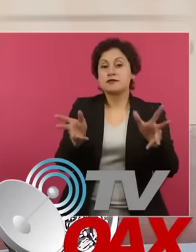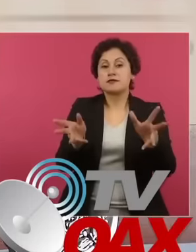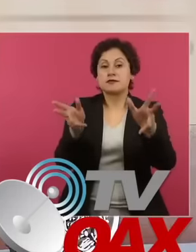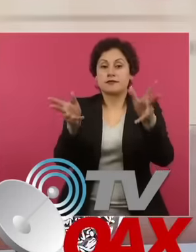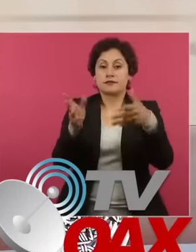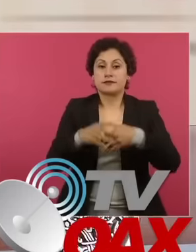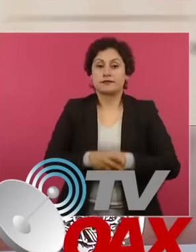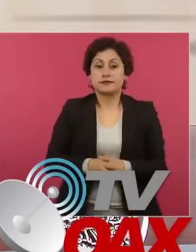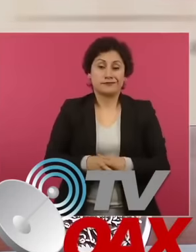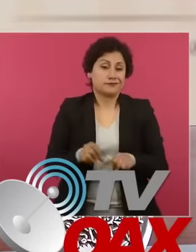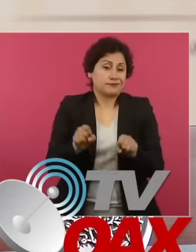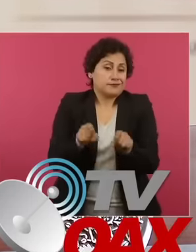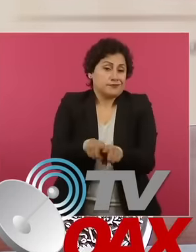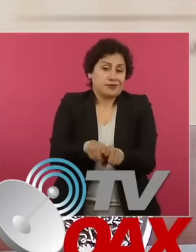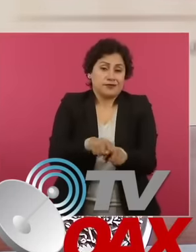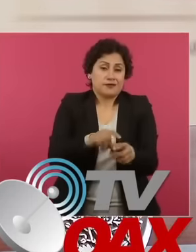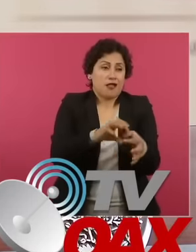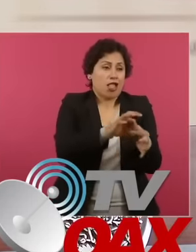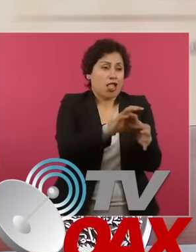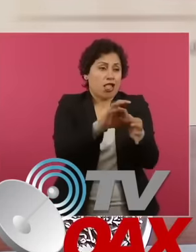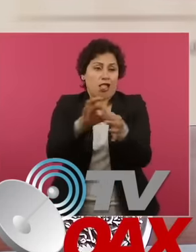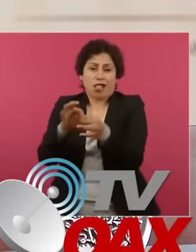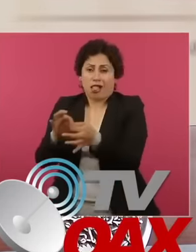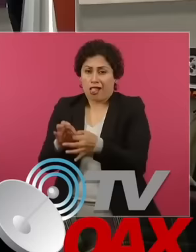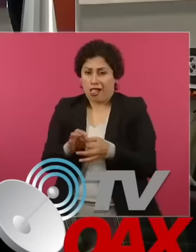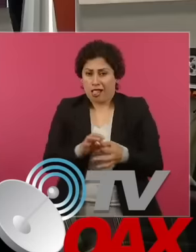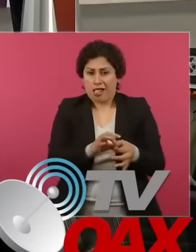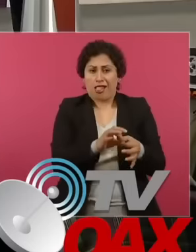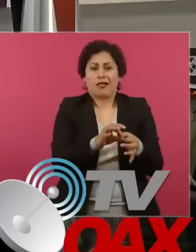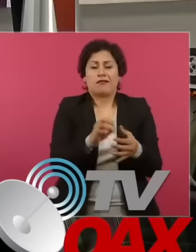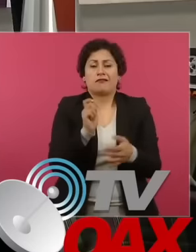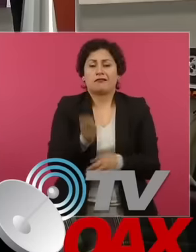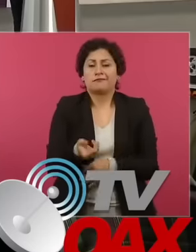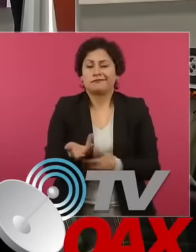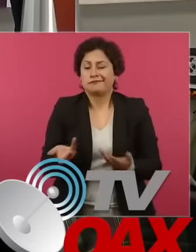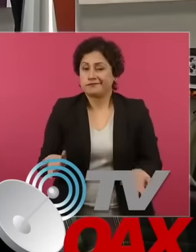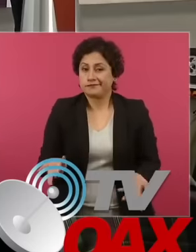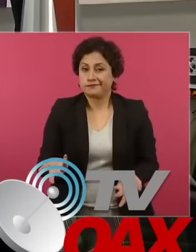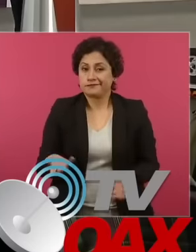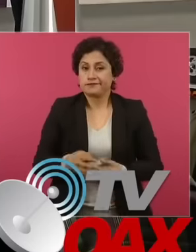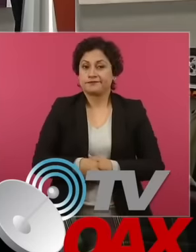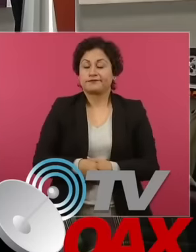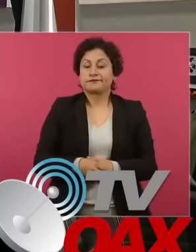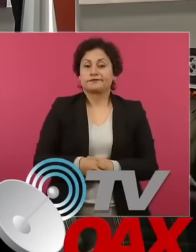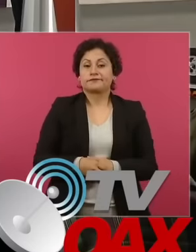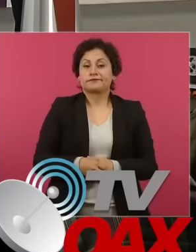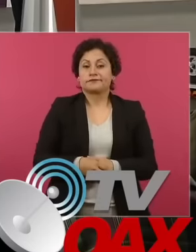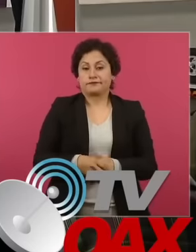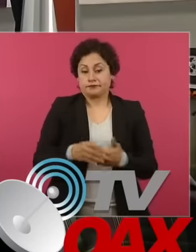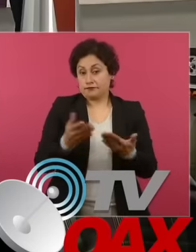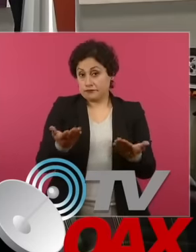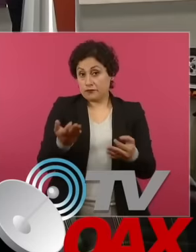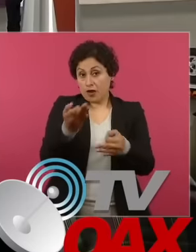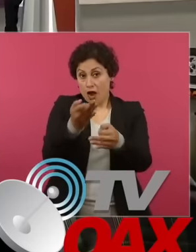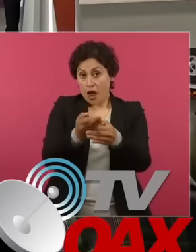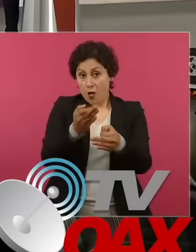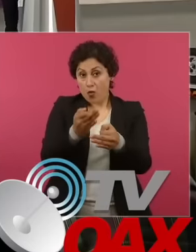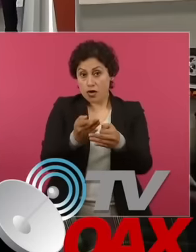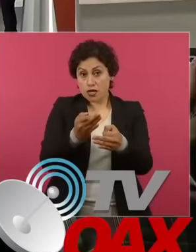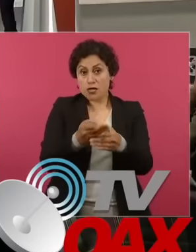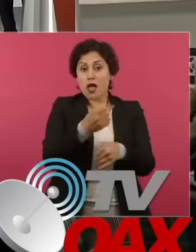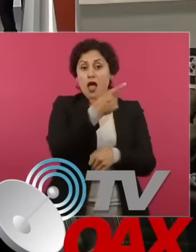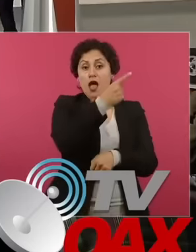por estos grupos. Entonces, qué bien que están ahora